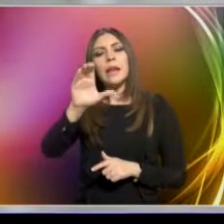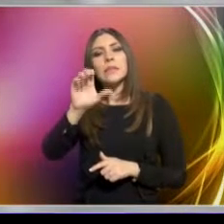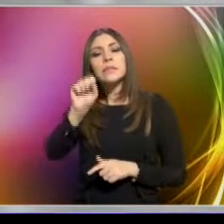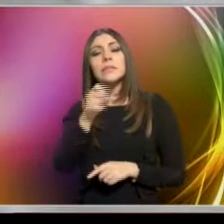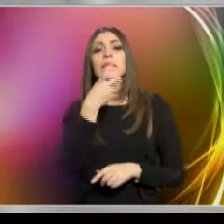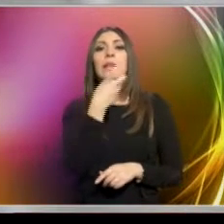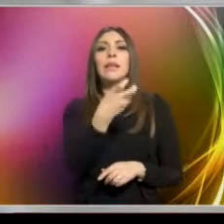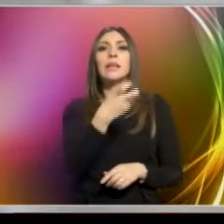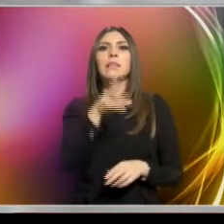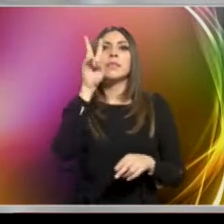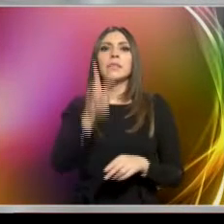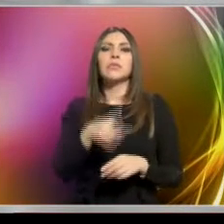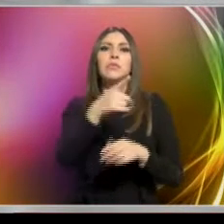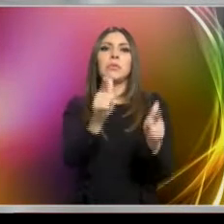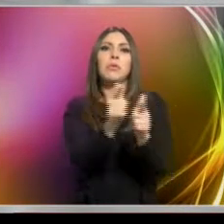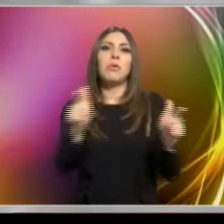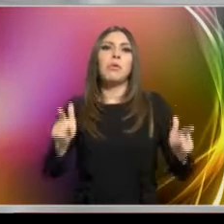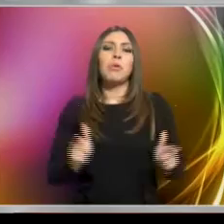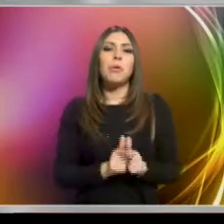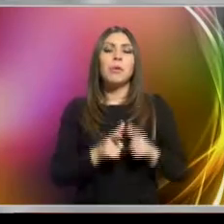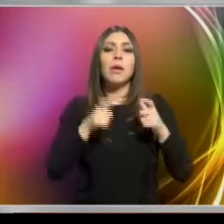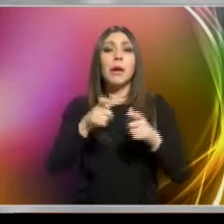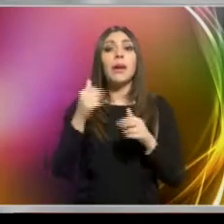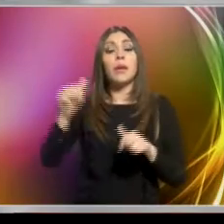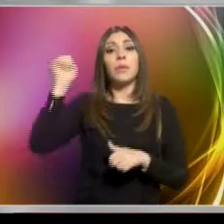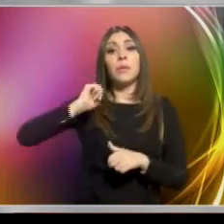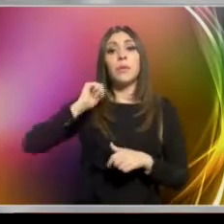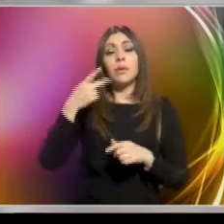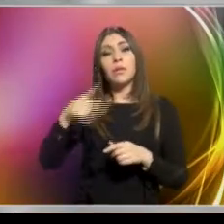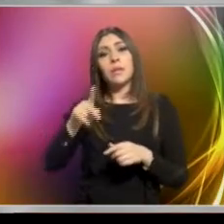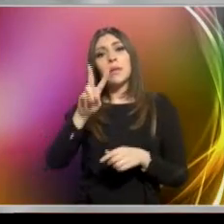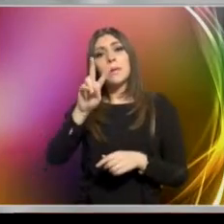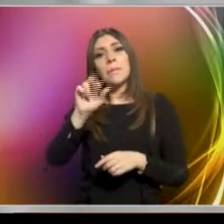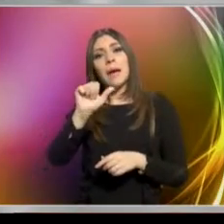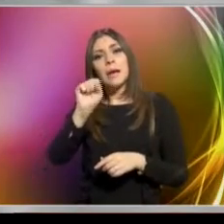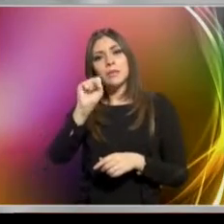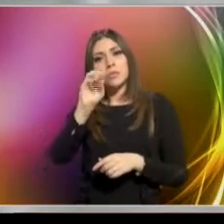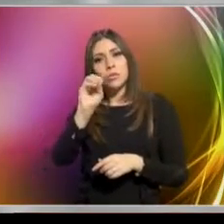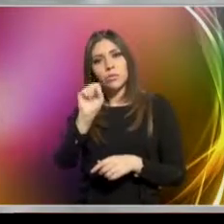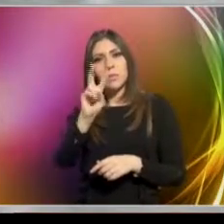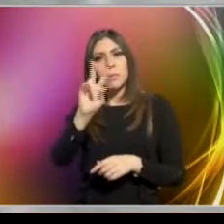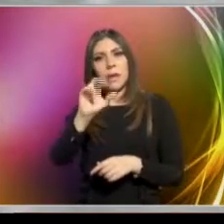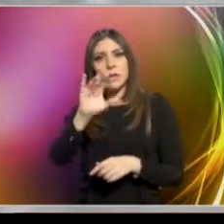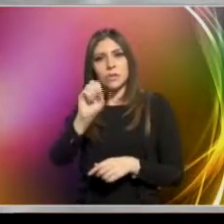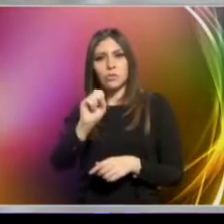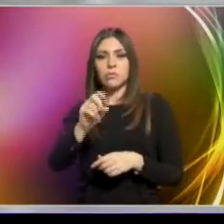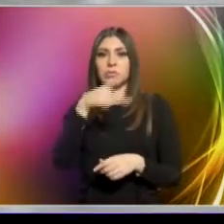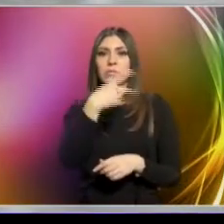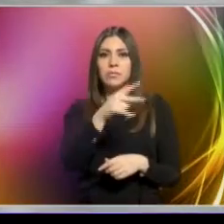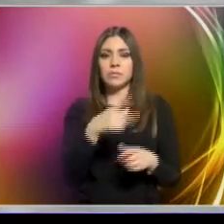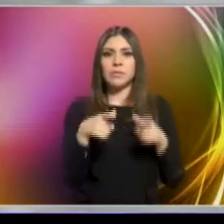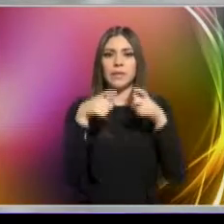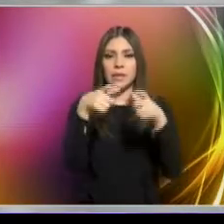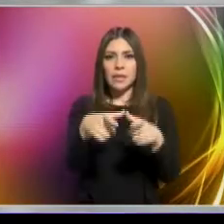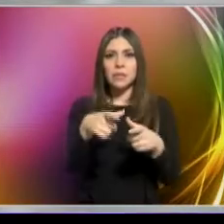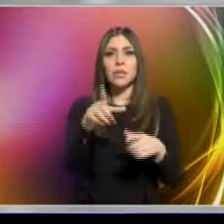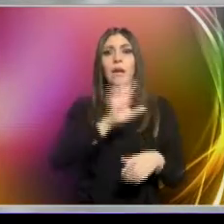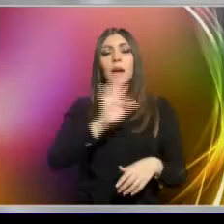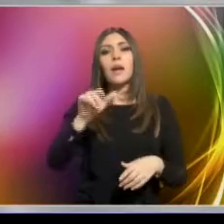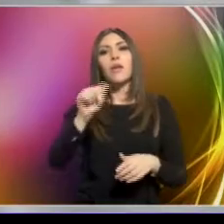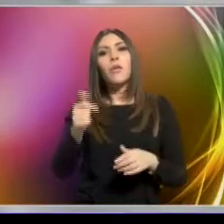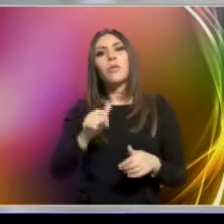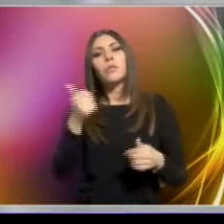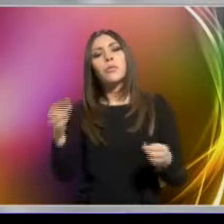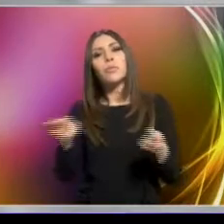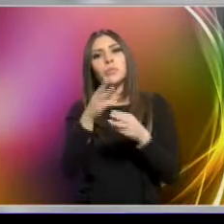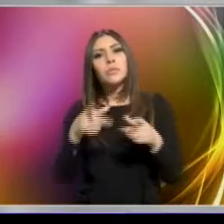habían sacado un éxito Sí, que se haya ¿no? posicionado. Que se haya posicionado otra vez. Traen ahora, ya es la segunda generación, ya traen tocando a